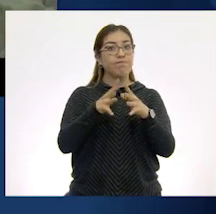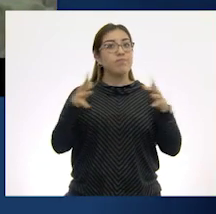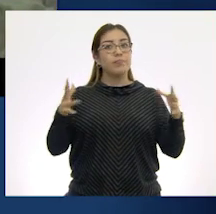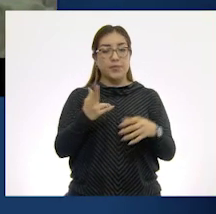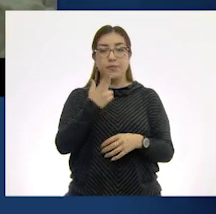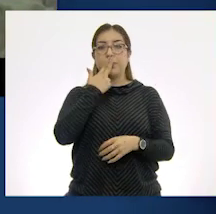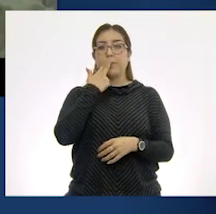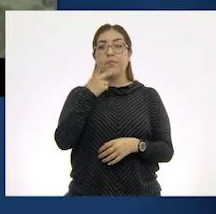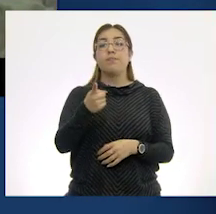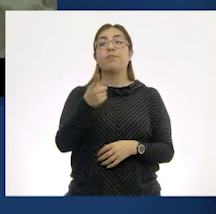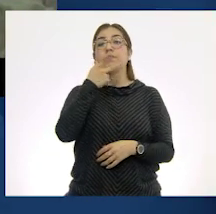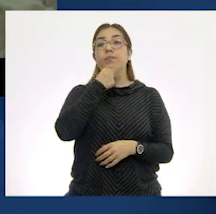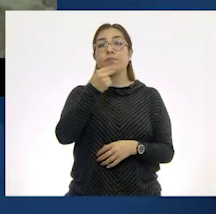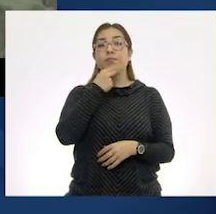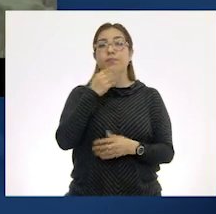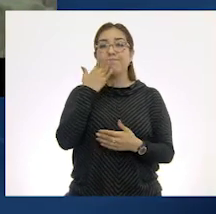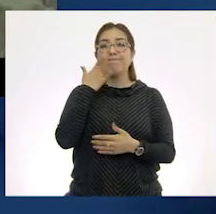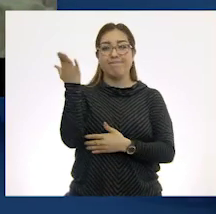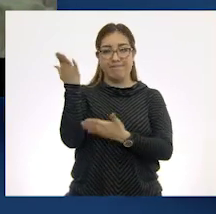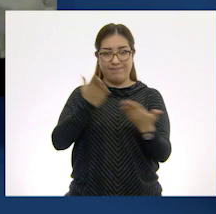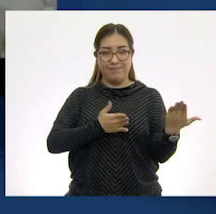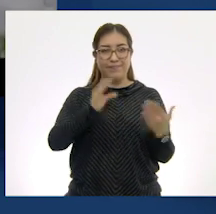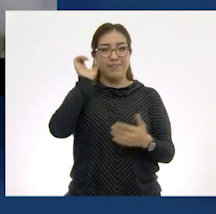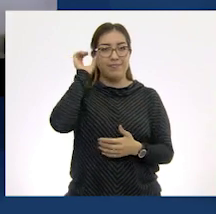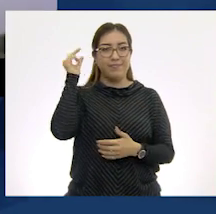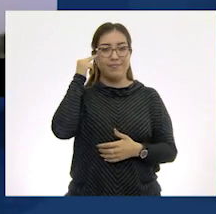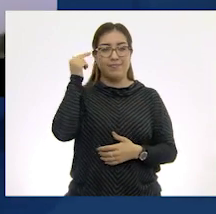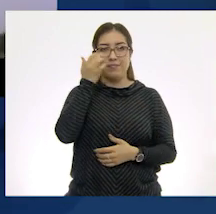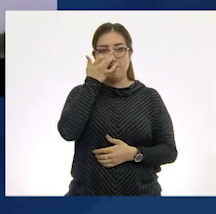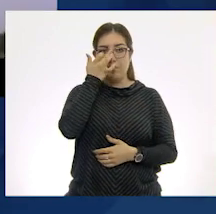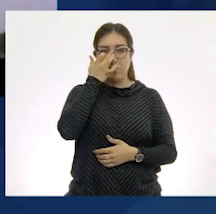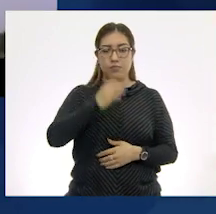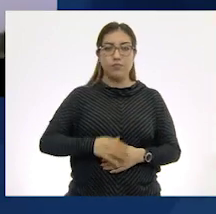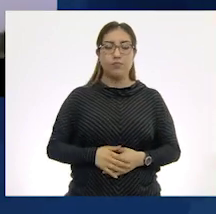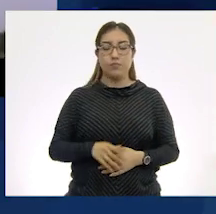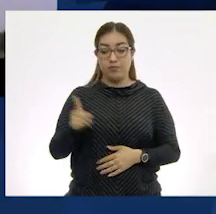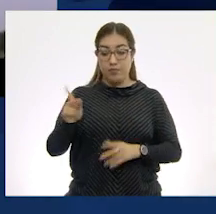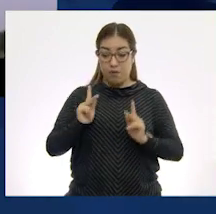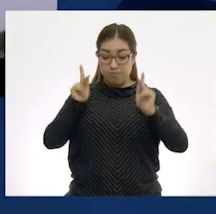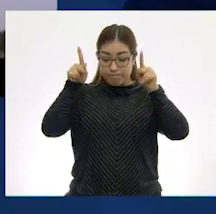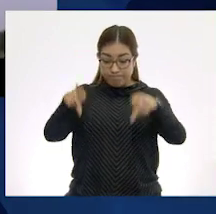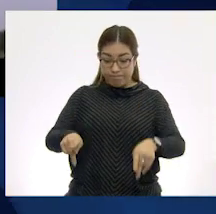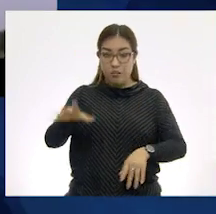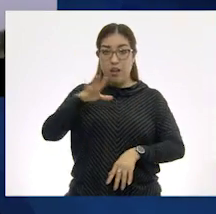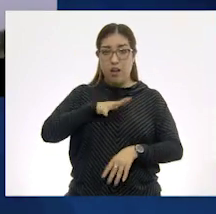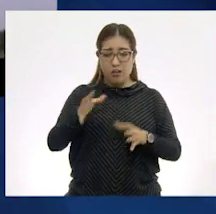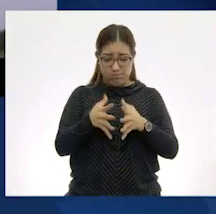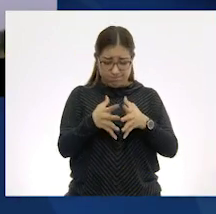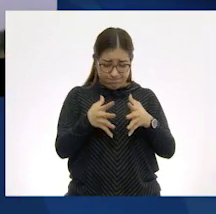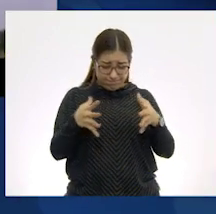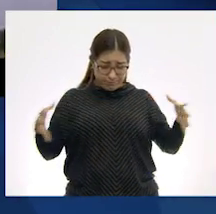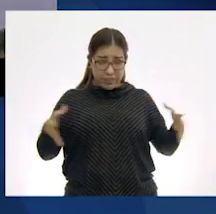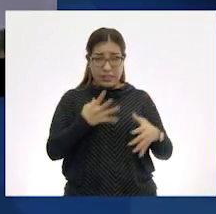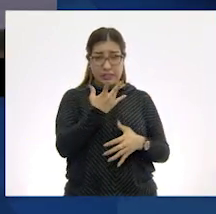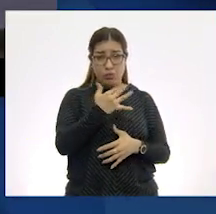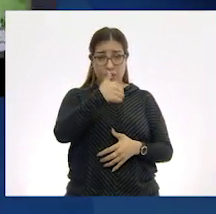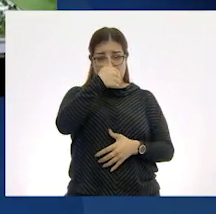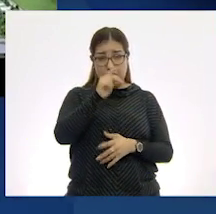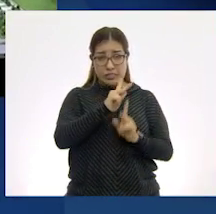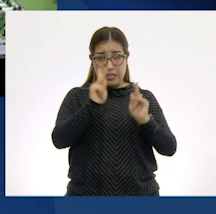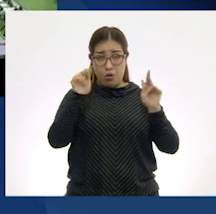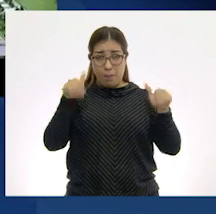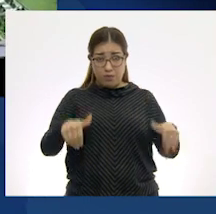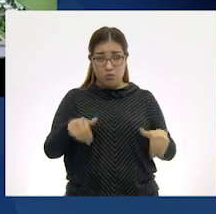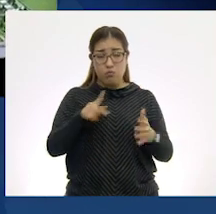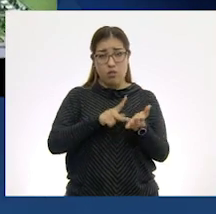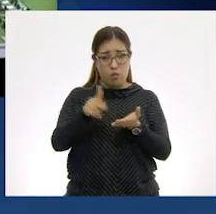Huangjin Laeto Chungwo. Bienvenidos a China. El mausoleo abarca más de 56 kilómetros cuadrados en la